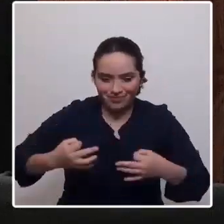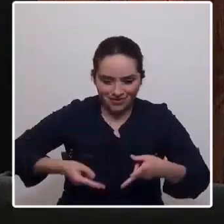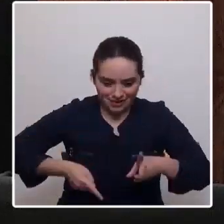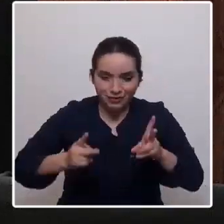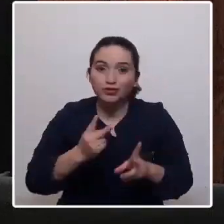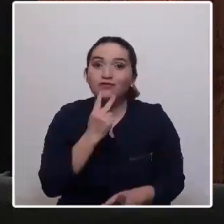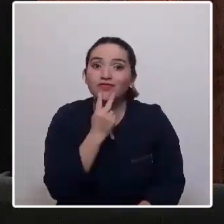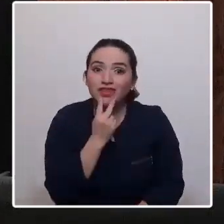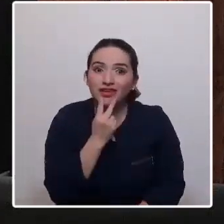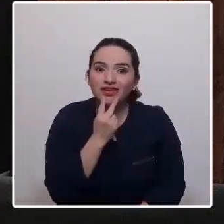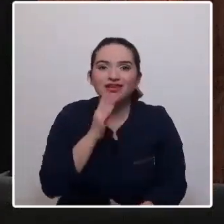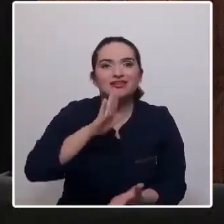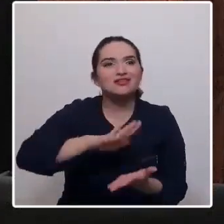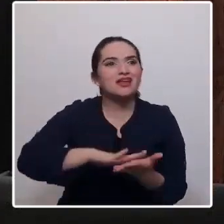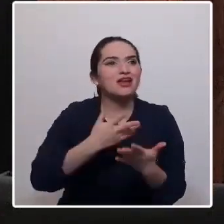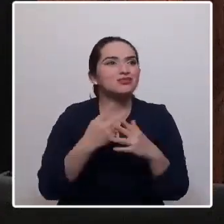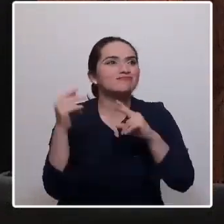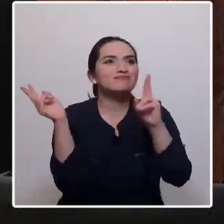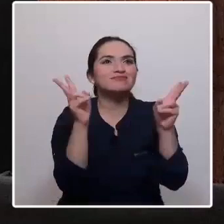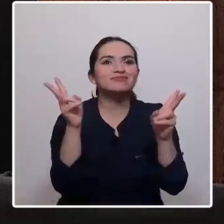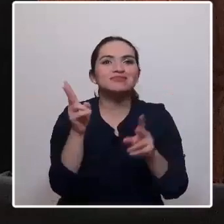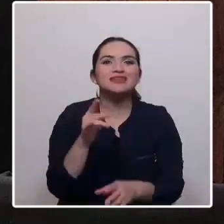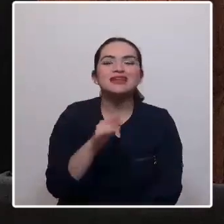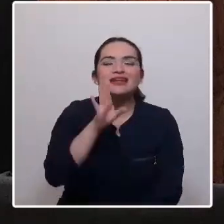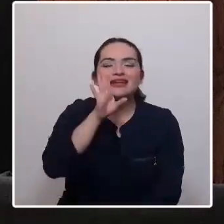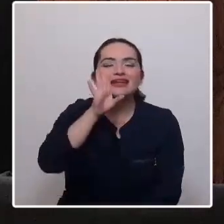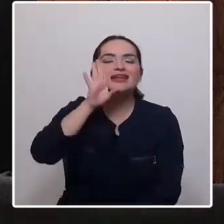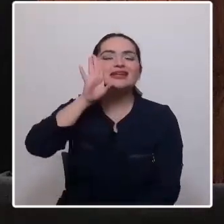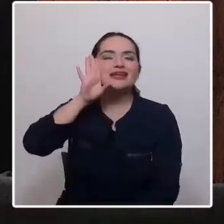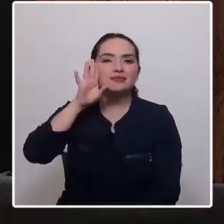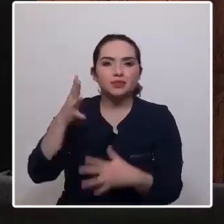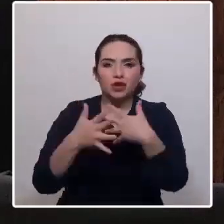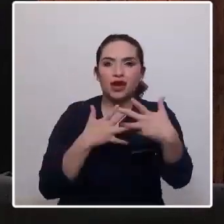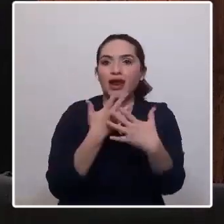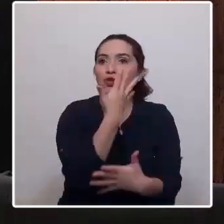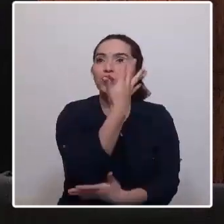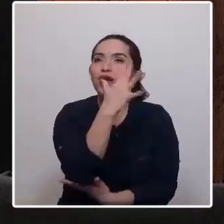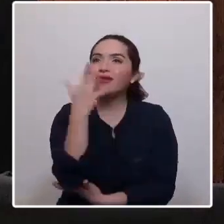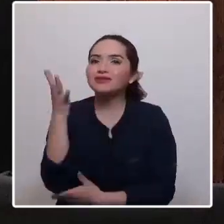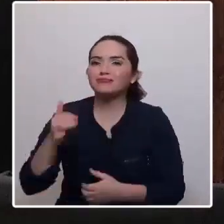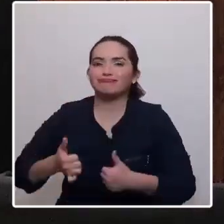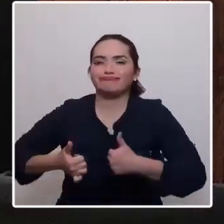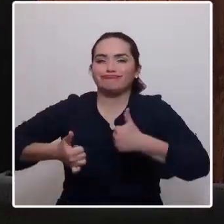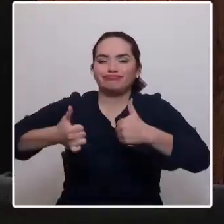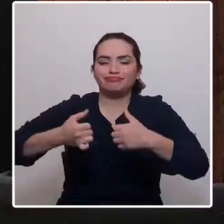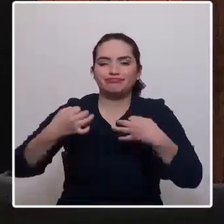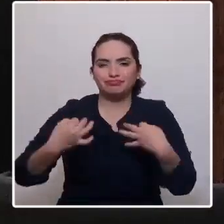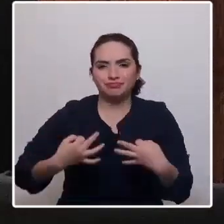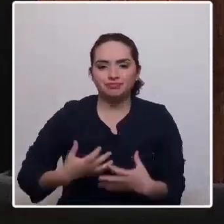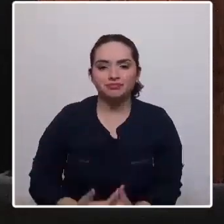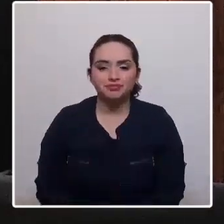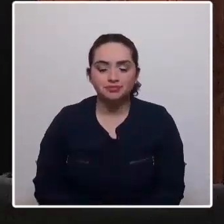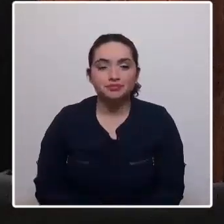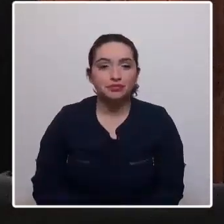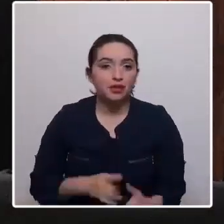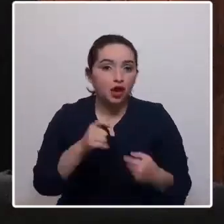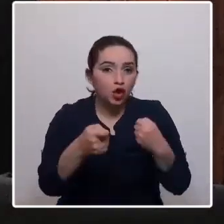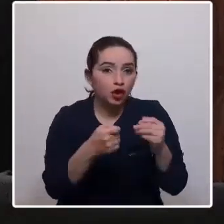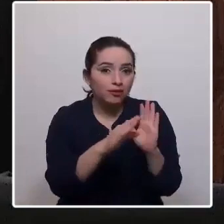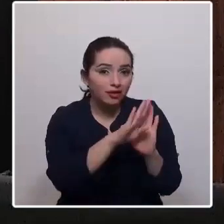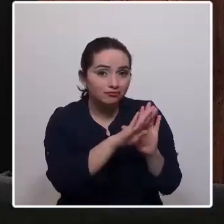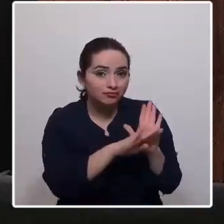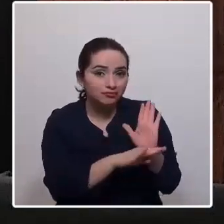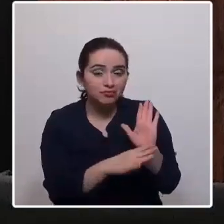en un ambiente sano y ecológicamente equilibrado. Estos principios de orientación económica no constituyen un